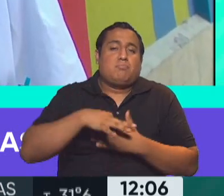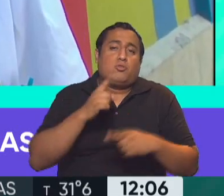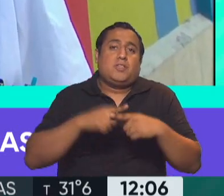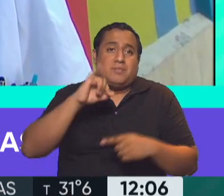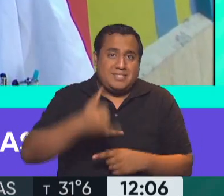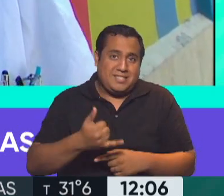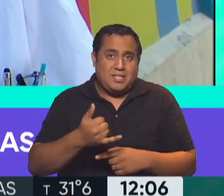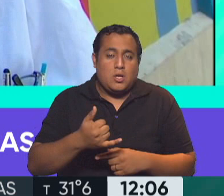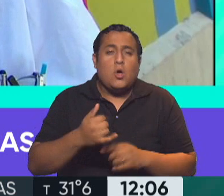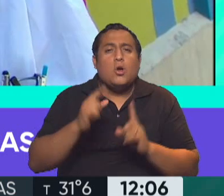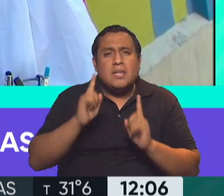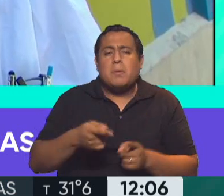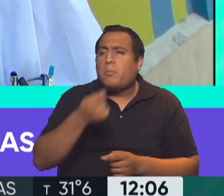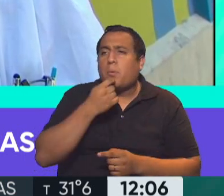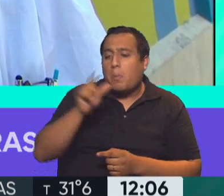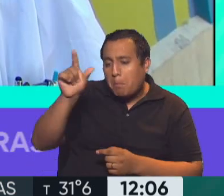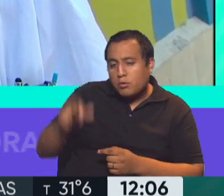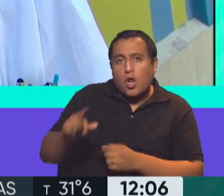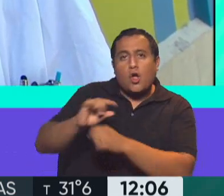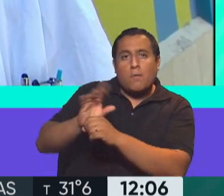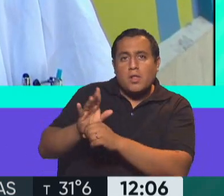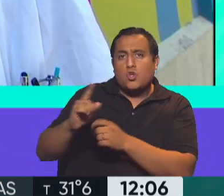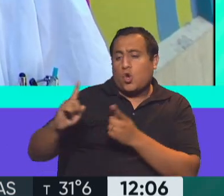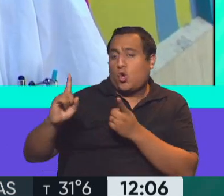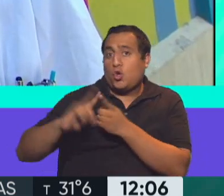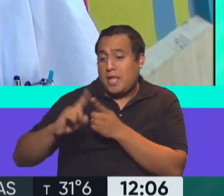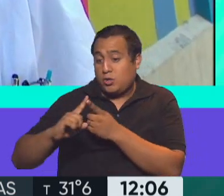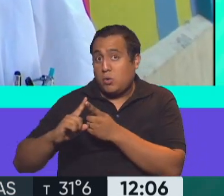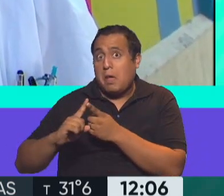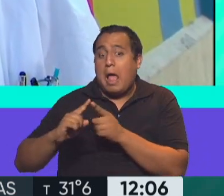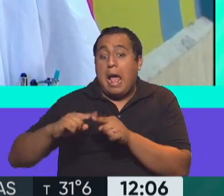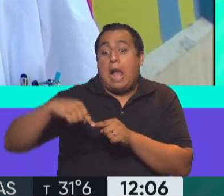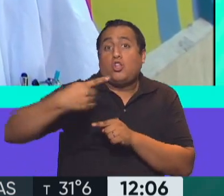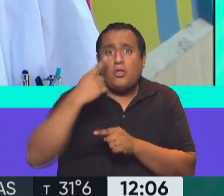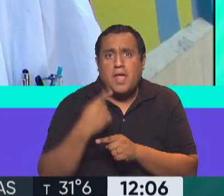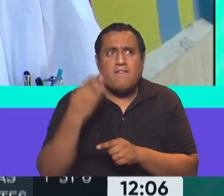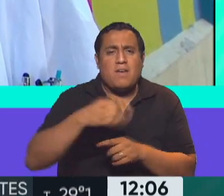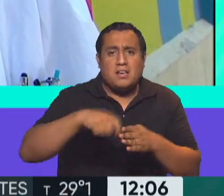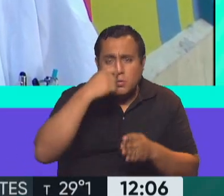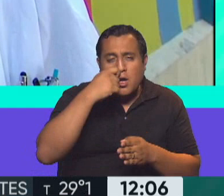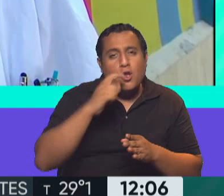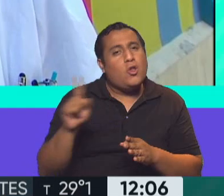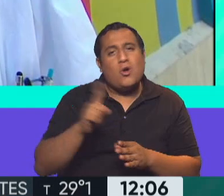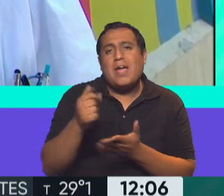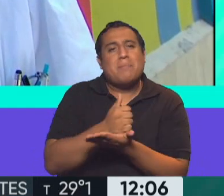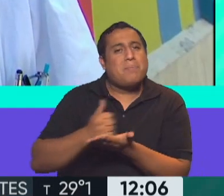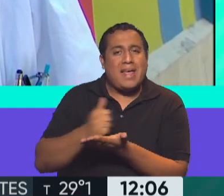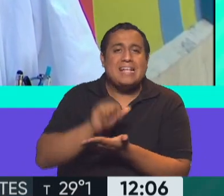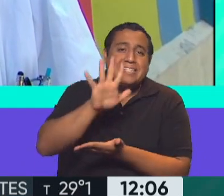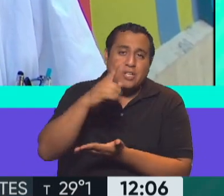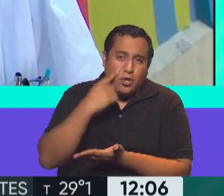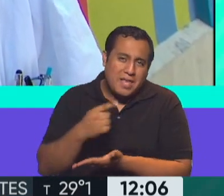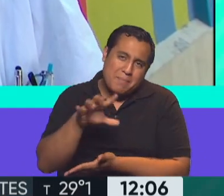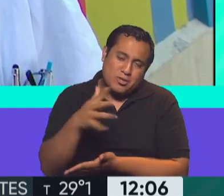del contacto. O sea, tuve un contacto ayer con un positivo y hoy me testeo. Necesita por lo menos 5 días. Entonces, esa gente,